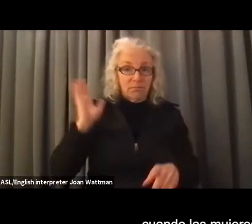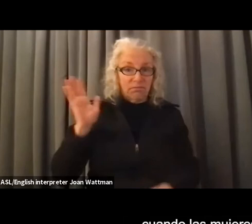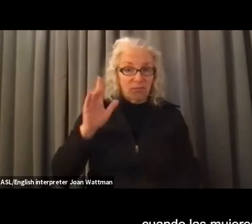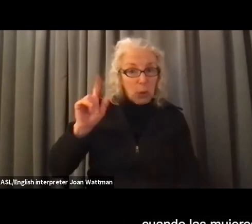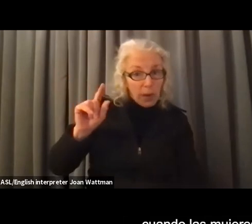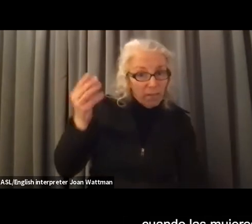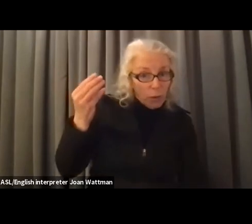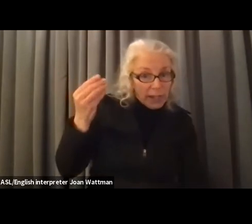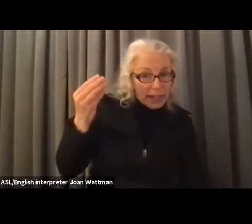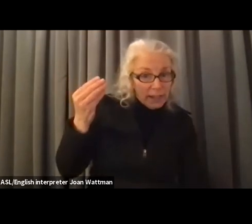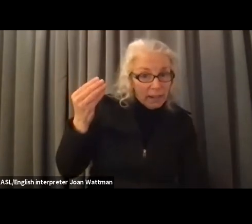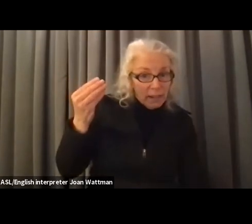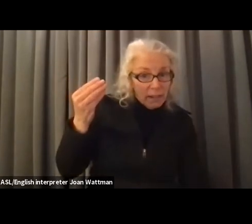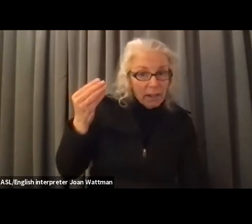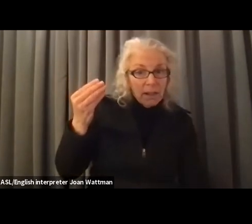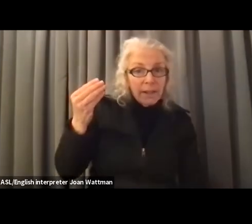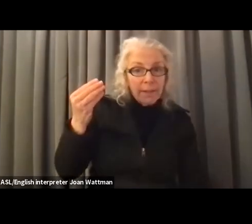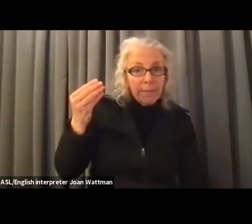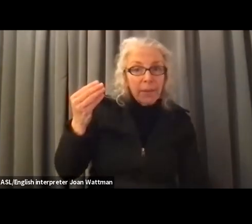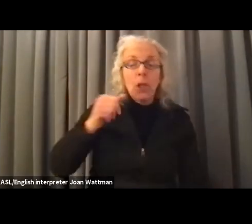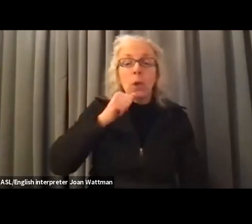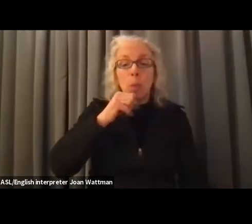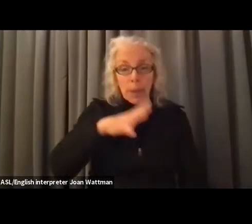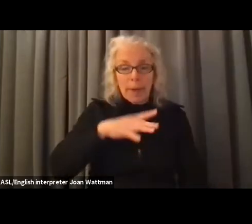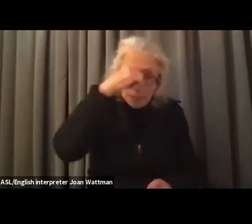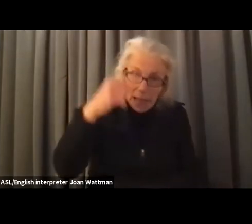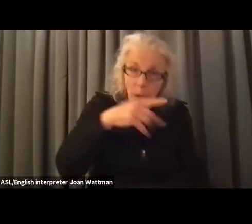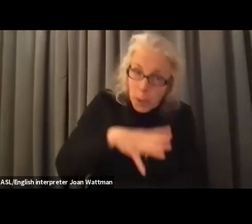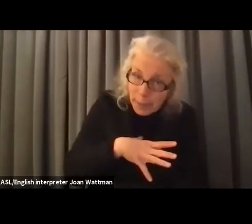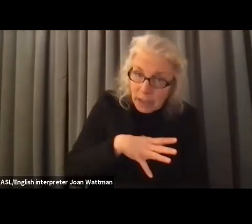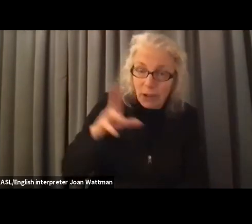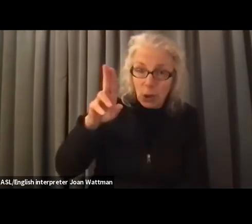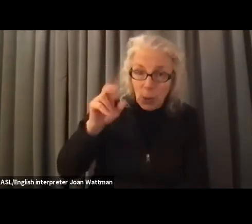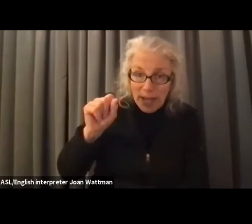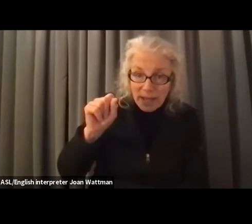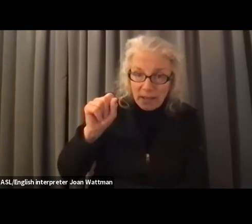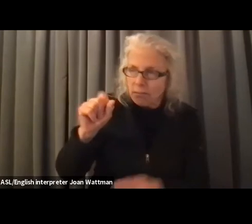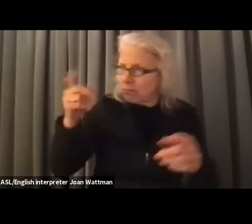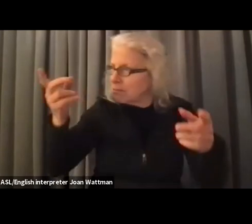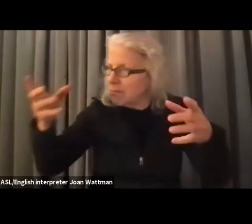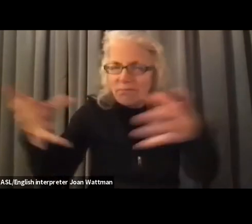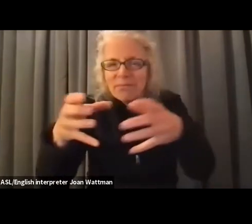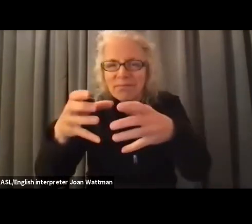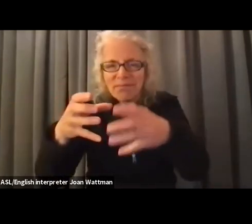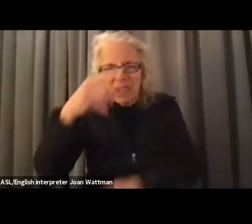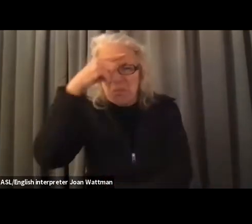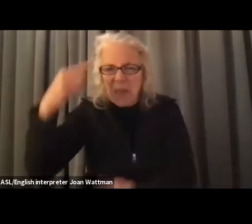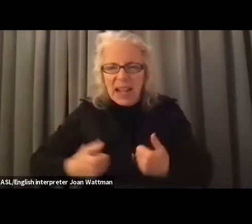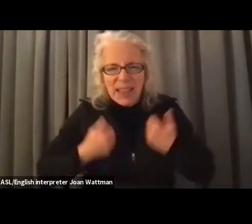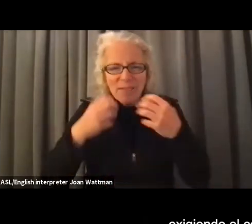negras importan, las mujeres negras del norte del Cauca al mismo tiempo estaban alzando la